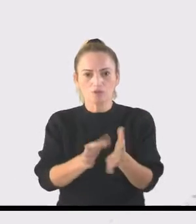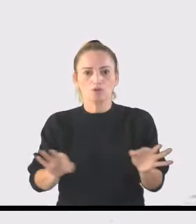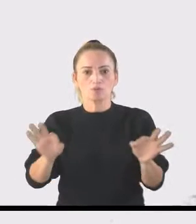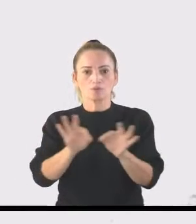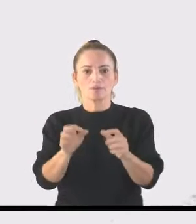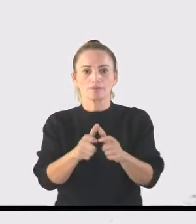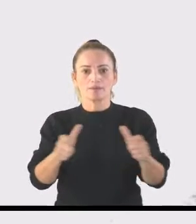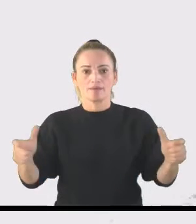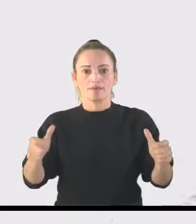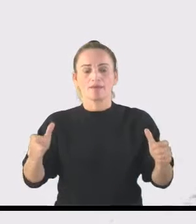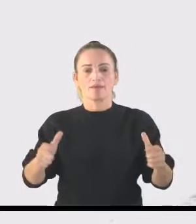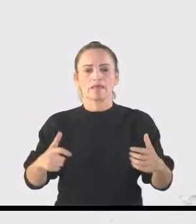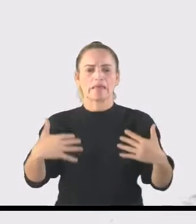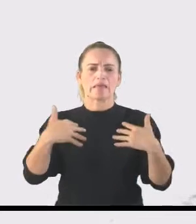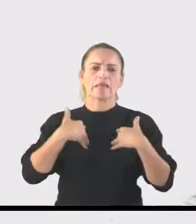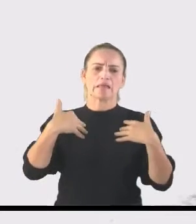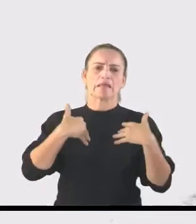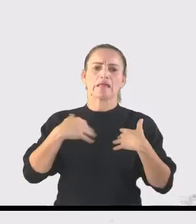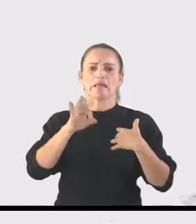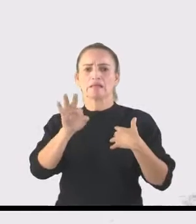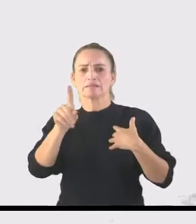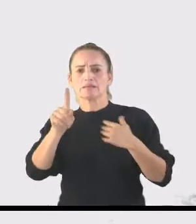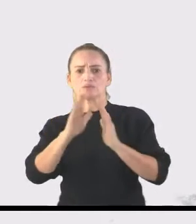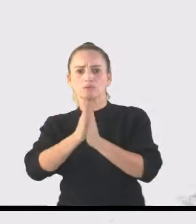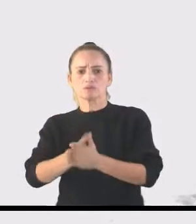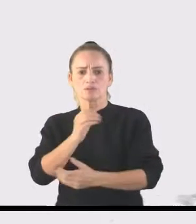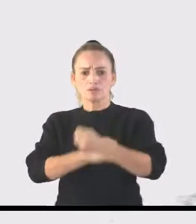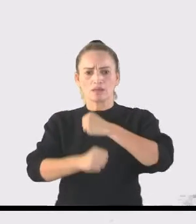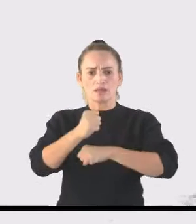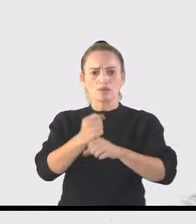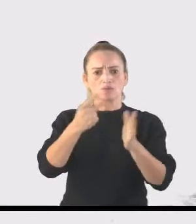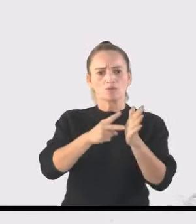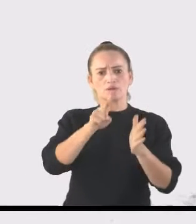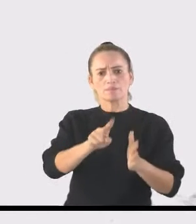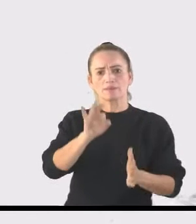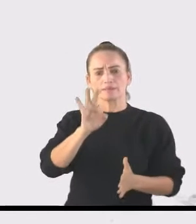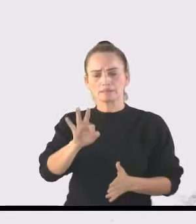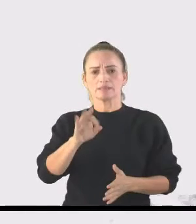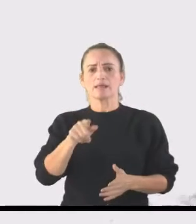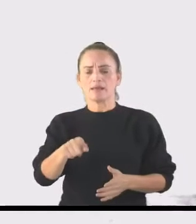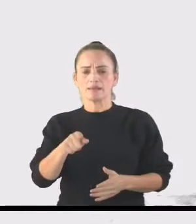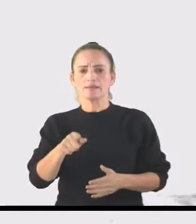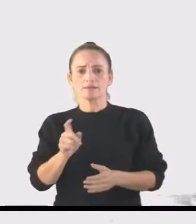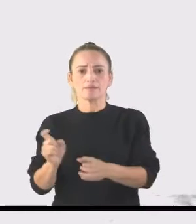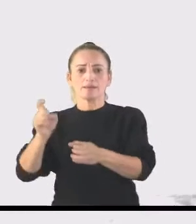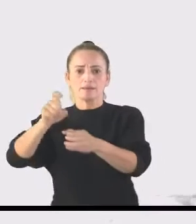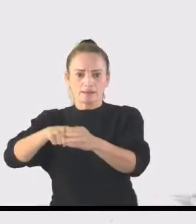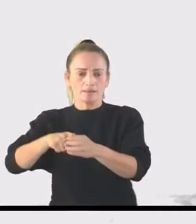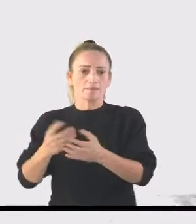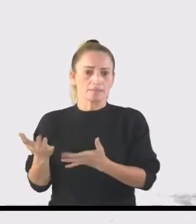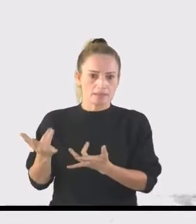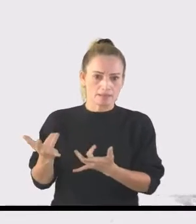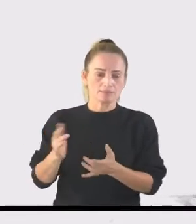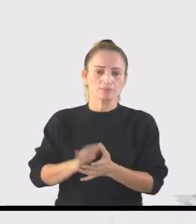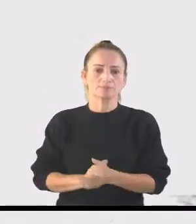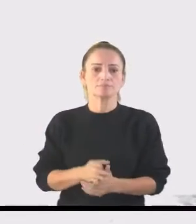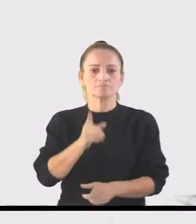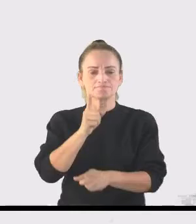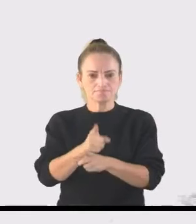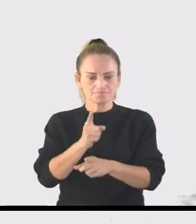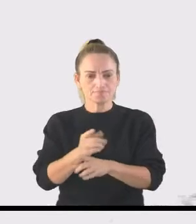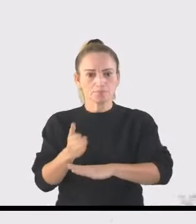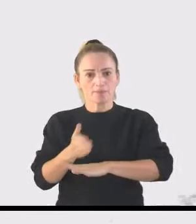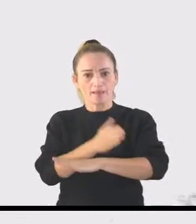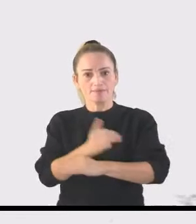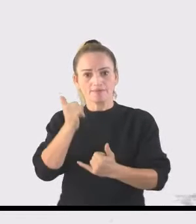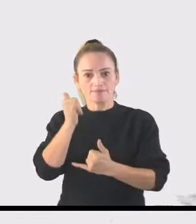todas las personas que se encontraban al 31 de diciembre de 2023 en la ruta prioritaria. Es así como antes de